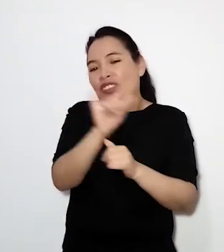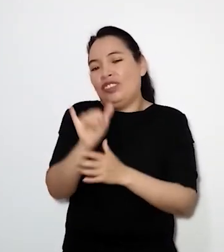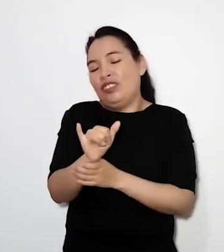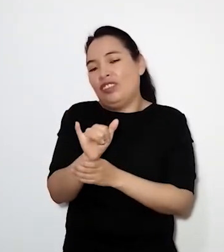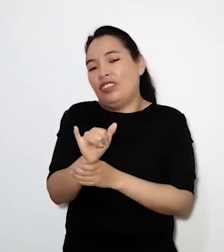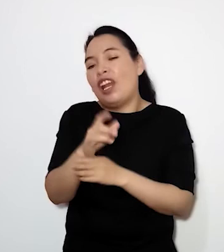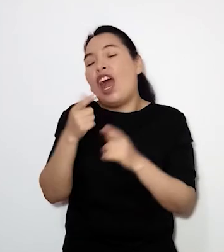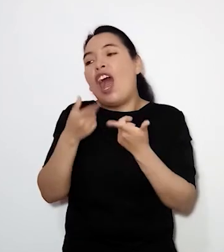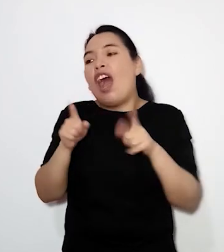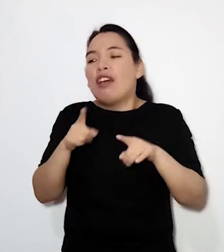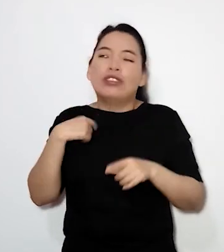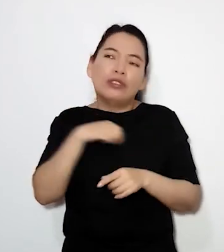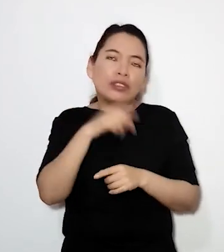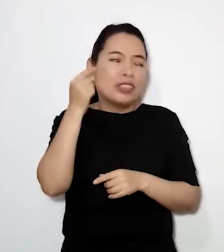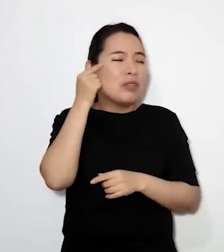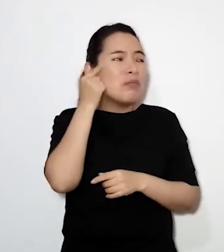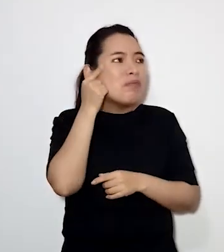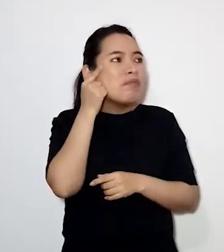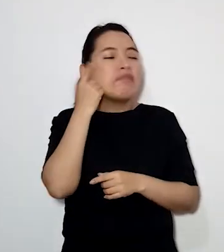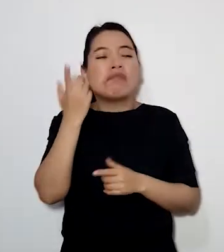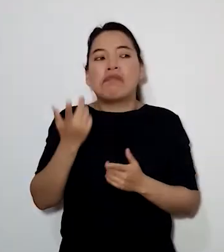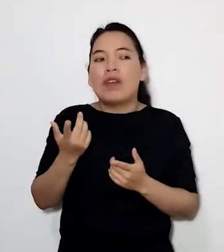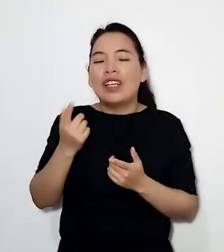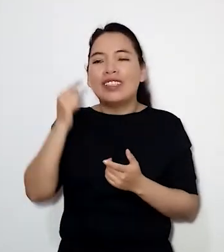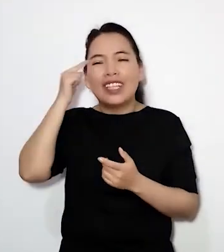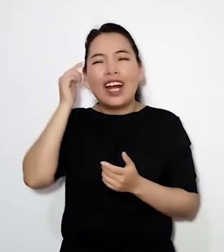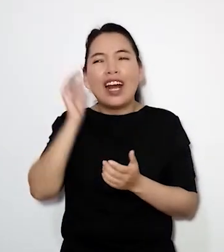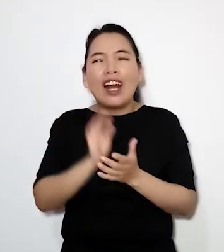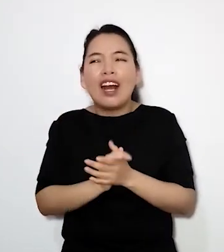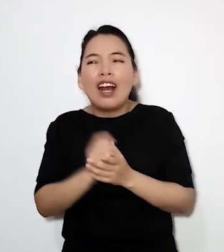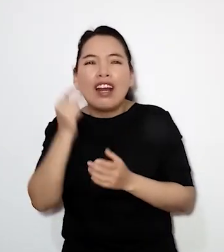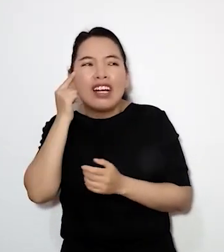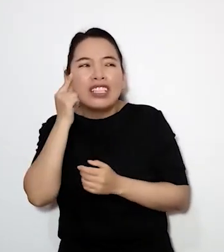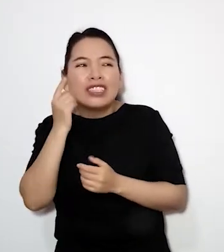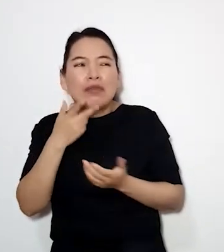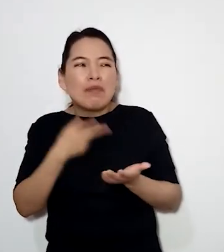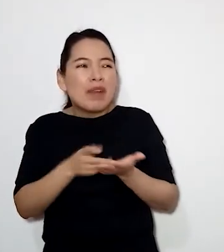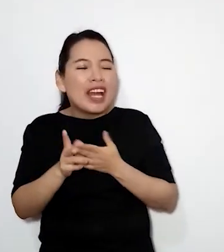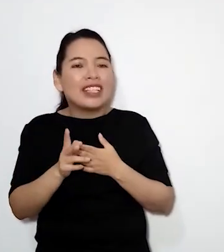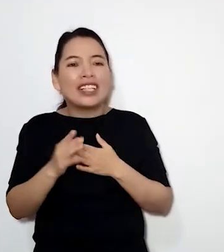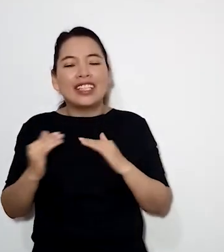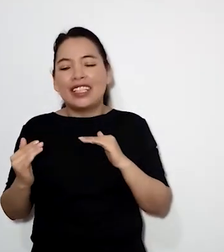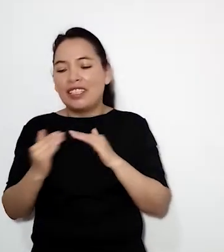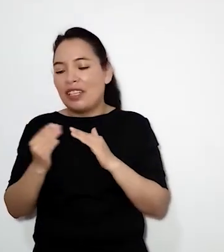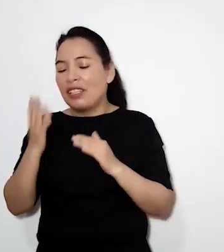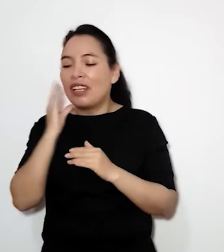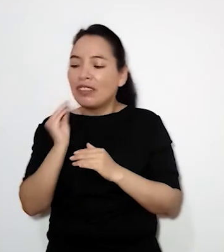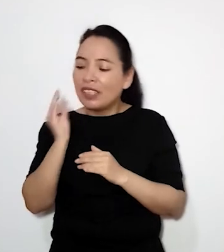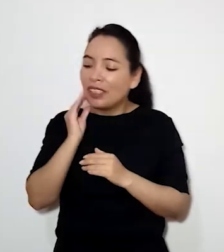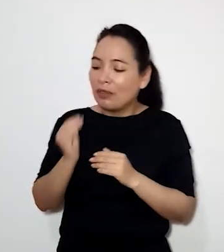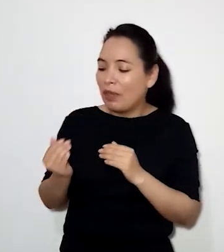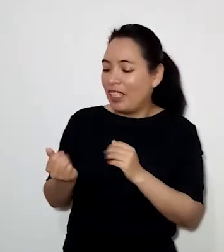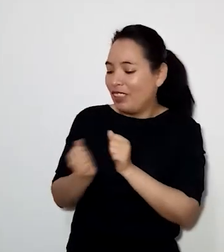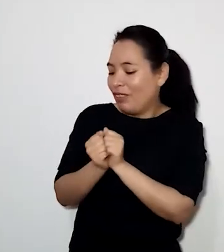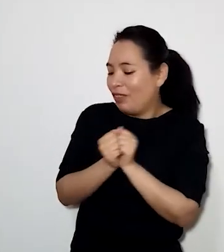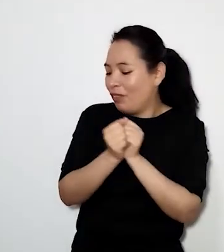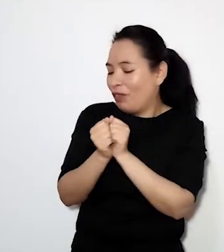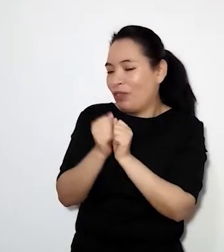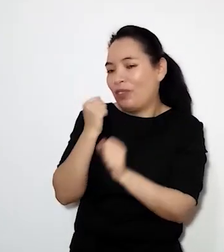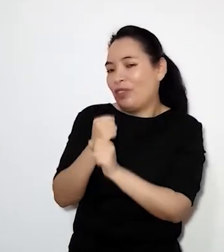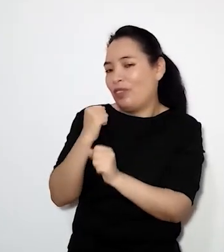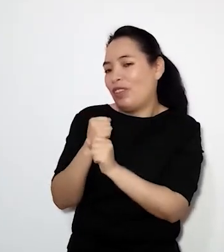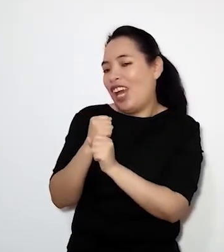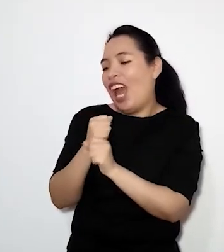la validez y establecer las relaciones basadas en la experiencia de trabajar juntos, ahí recién